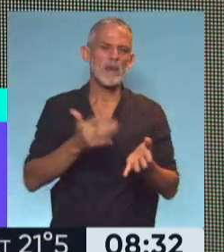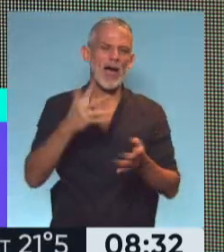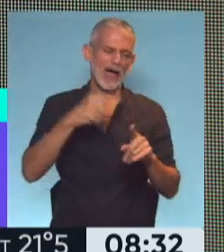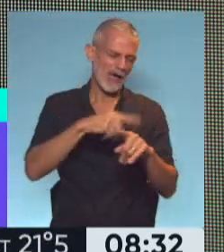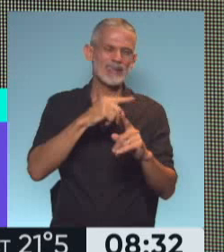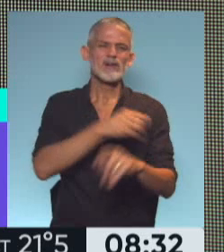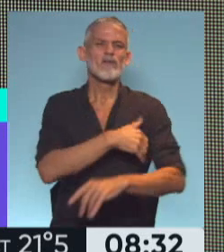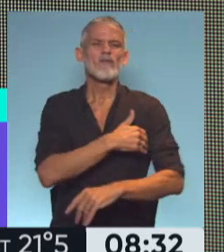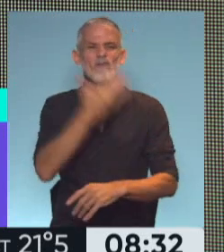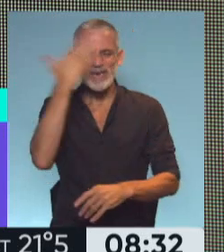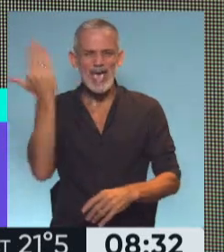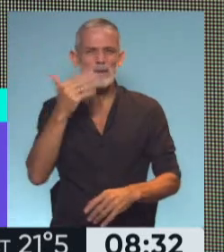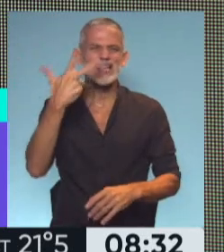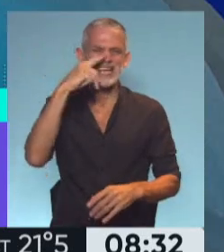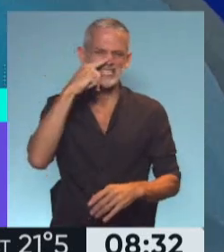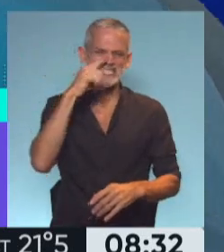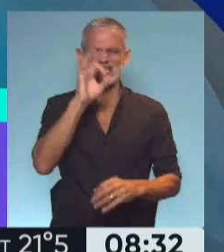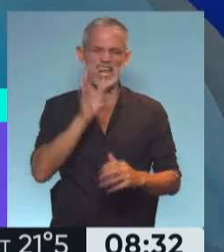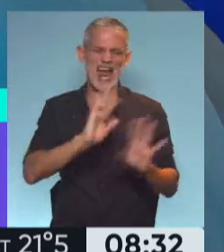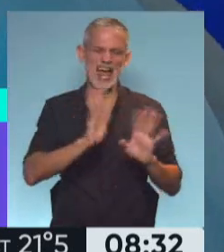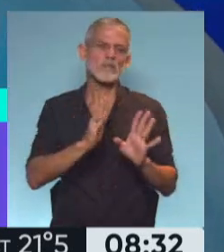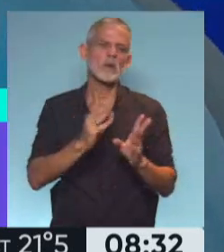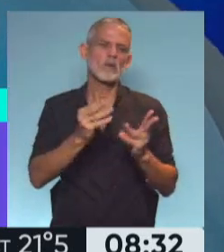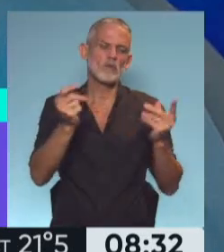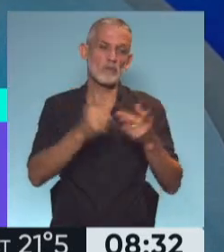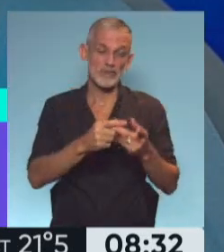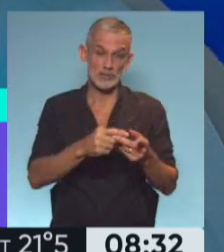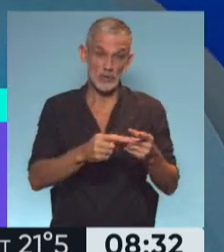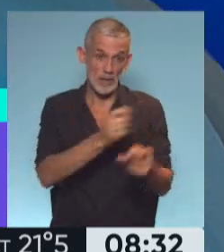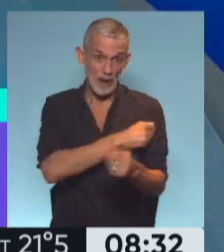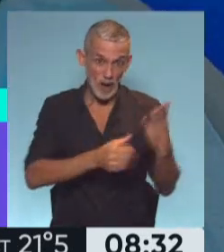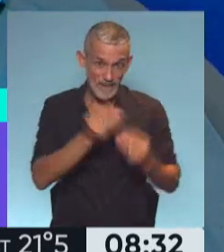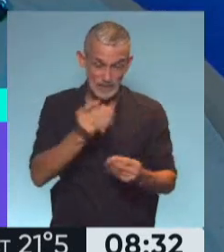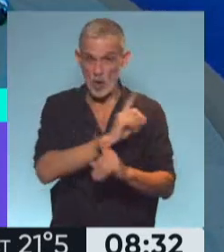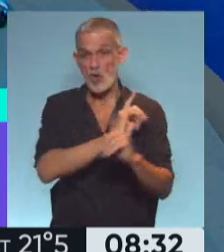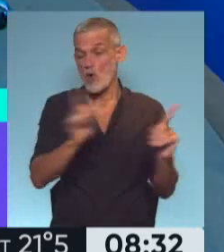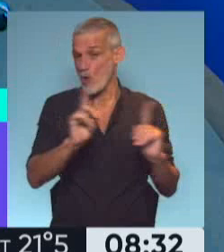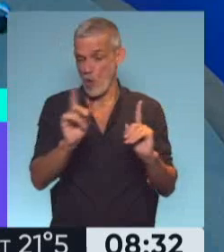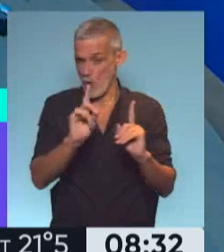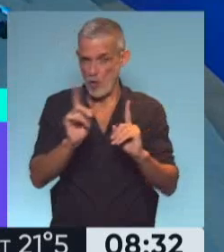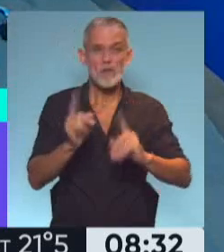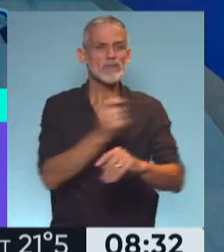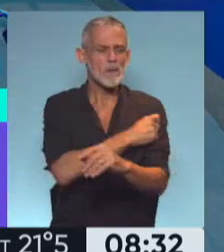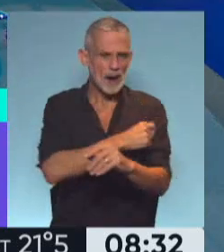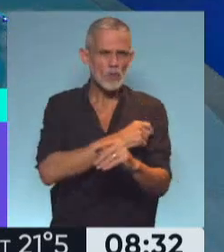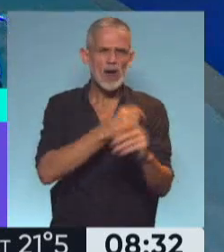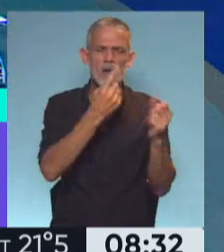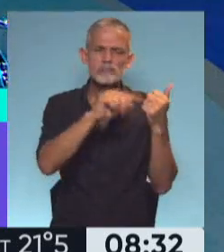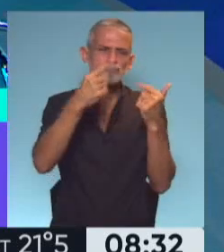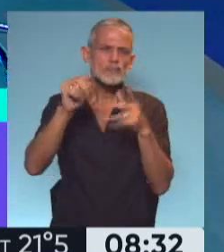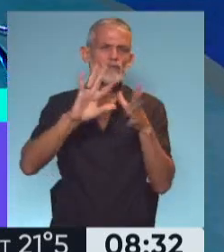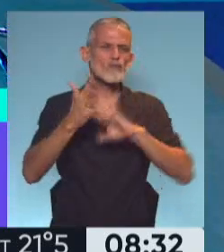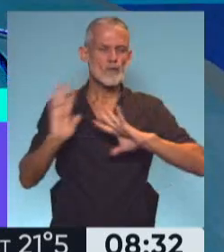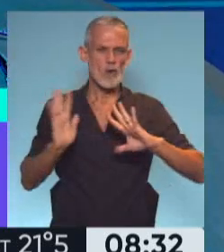de fiebre y se le pasó. Claro. ¿Y entonces falló la vacuna? No, las vacunas responden de diferente manera